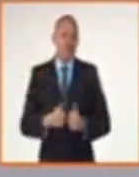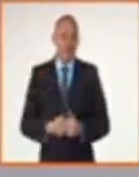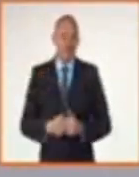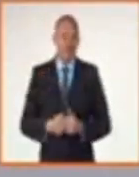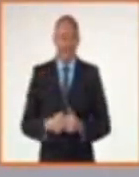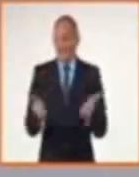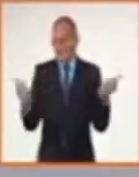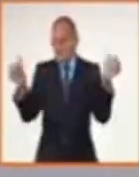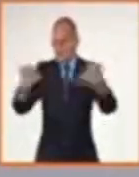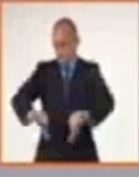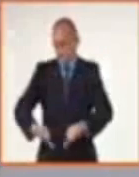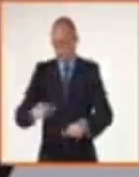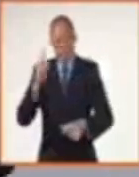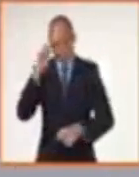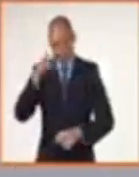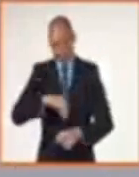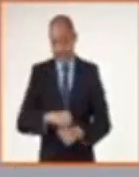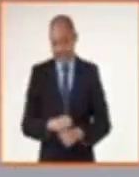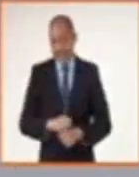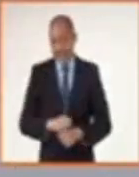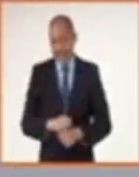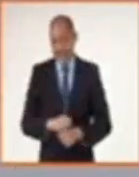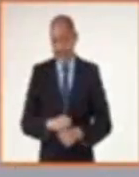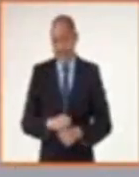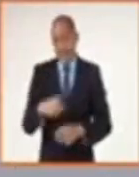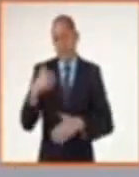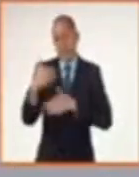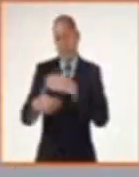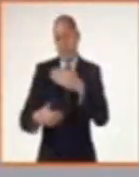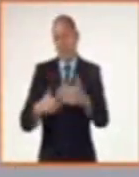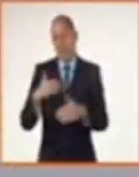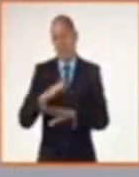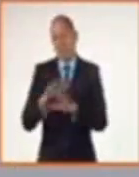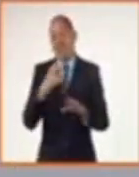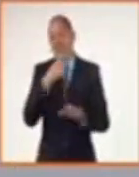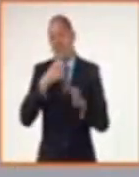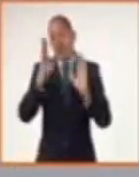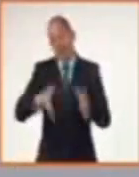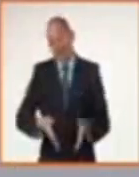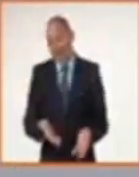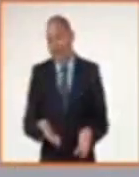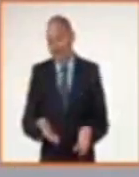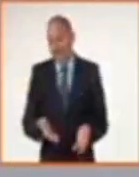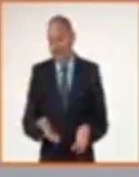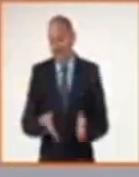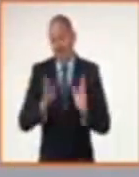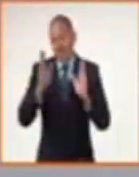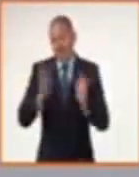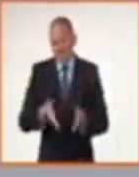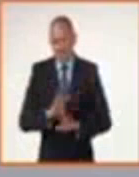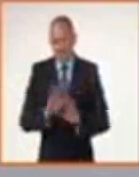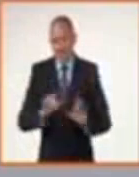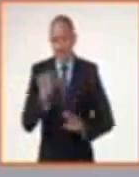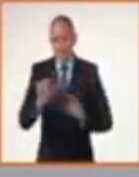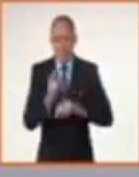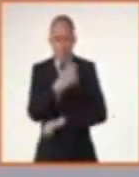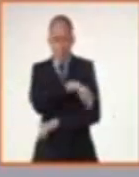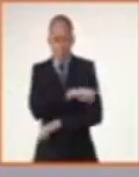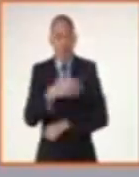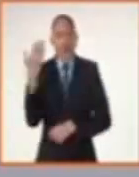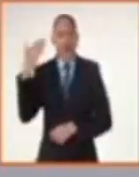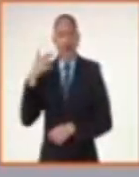en los últimos días, incluso llamando al voto unido, cuando habló del voto unido en los años 90, en un contexto histórico también complejo, de